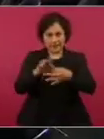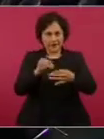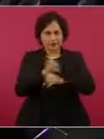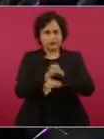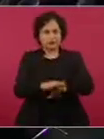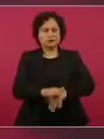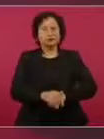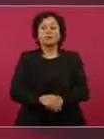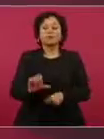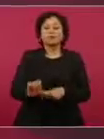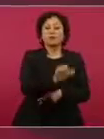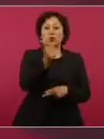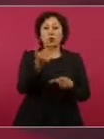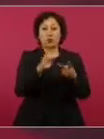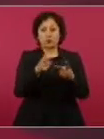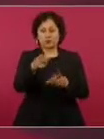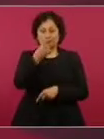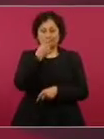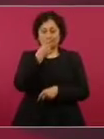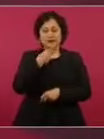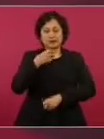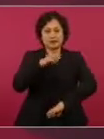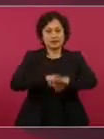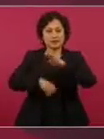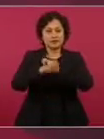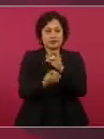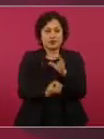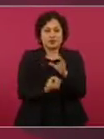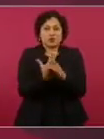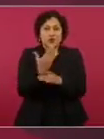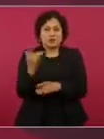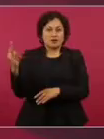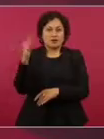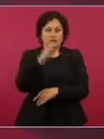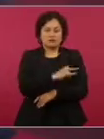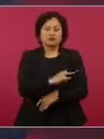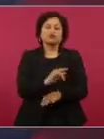Acerca de la nueva línea, también se va avanzando.